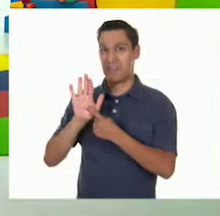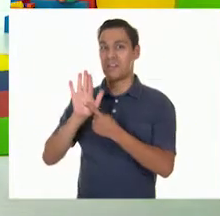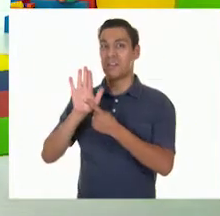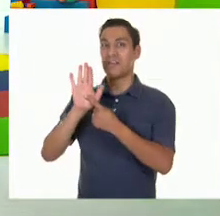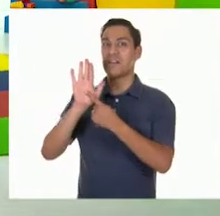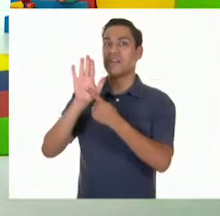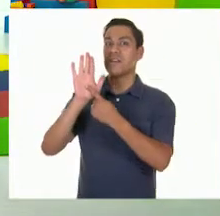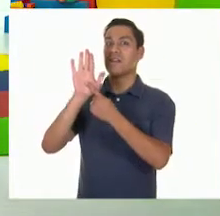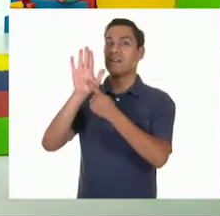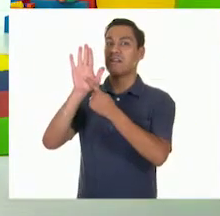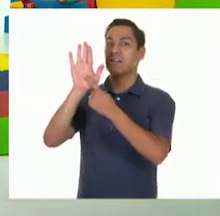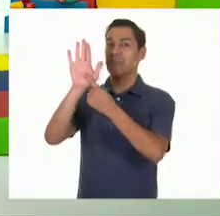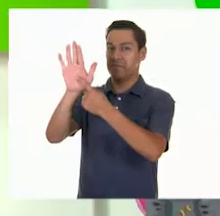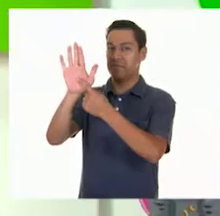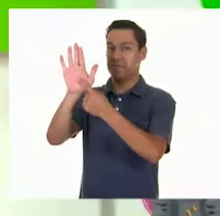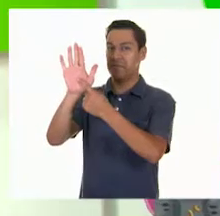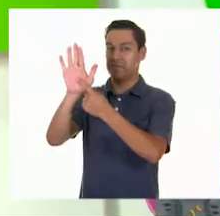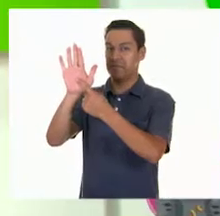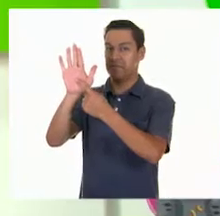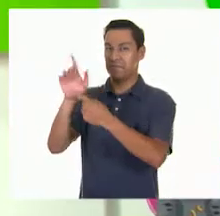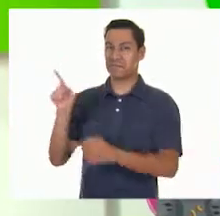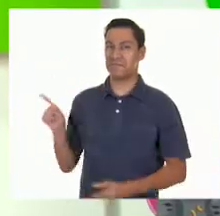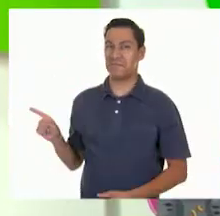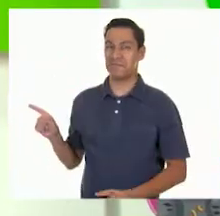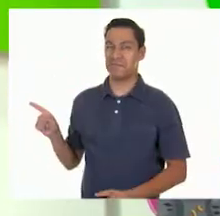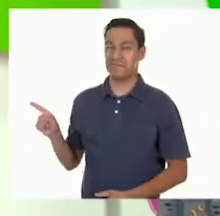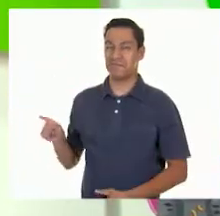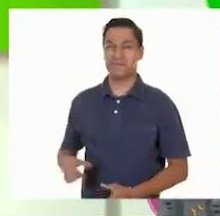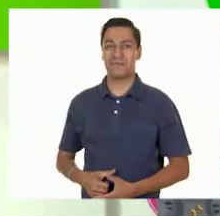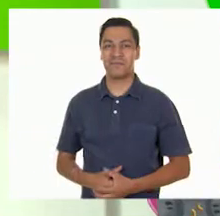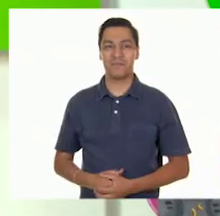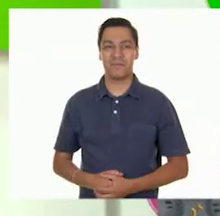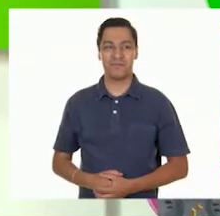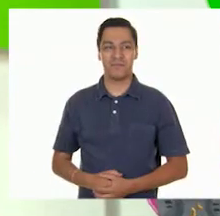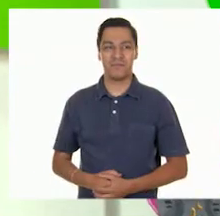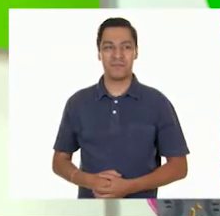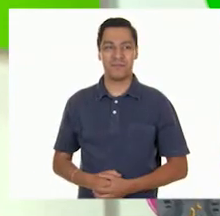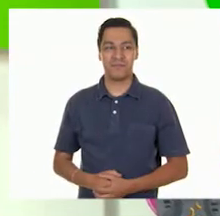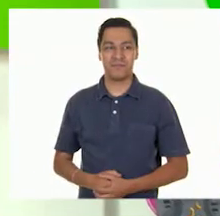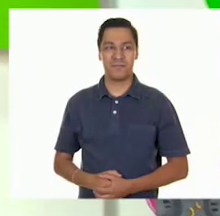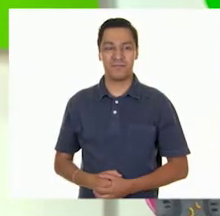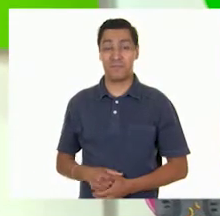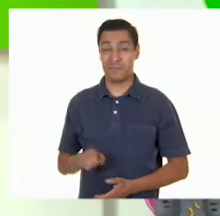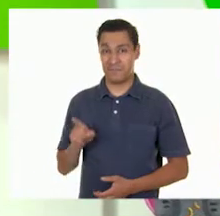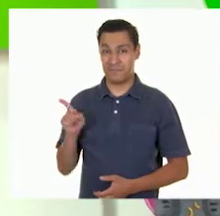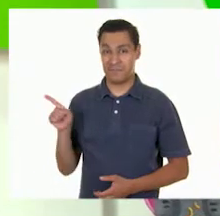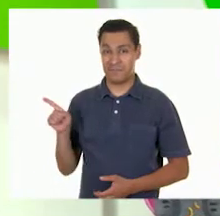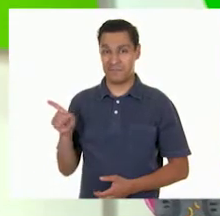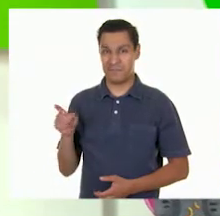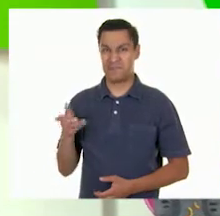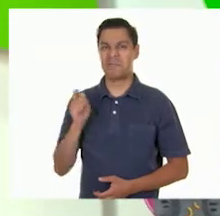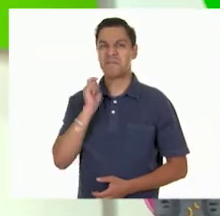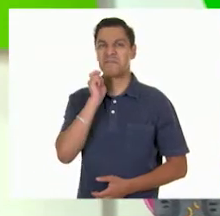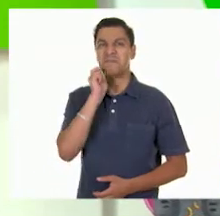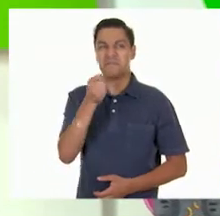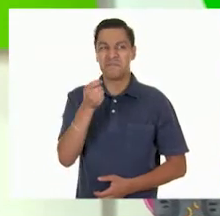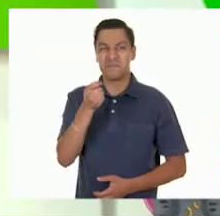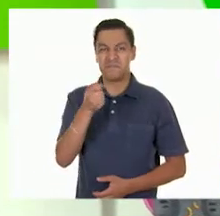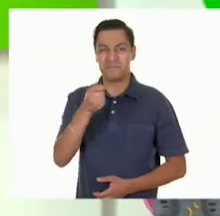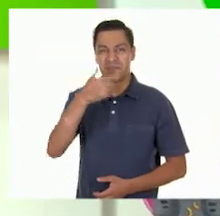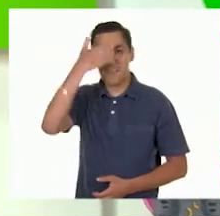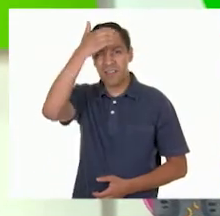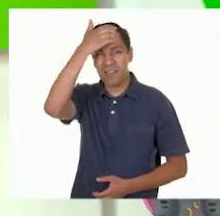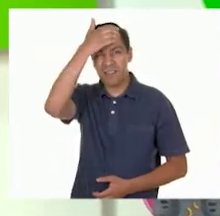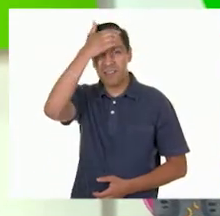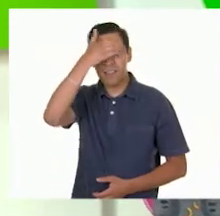este es mi boceto y miren mi alebrije tiene cara